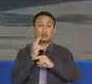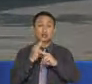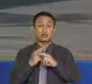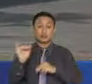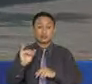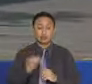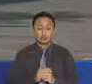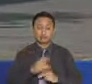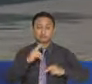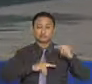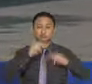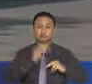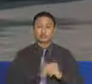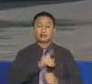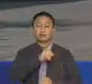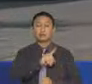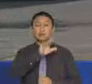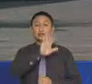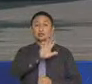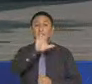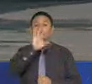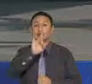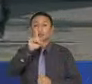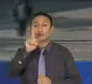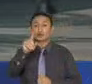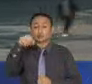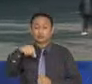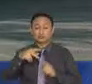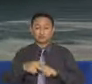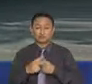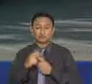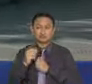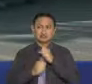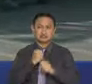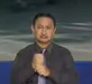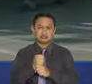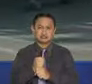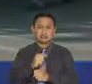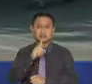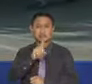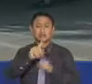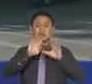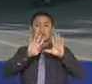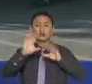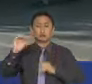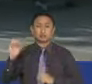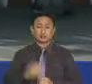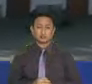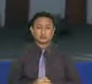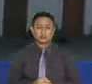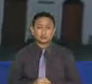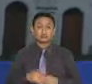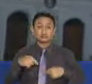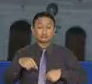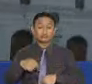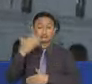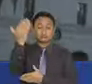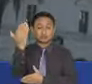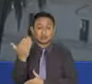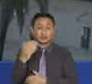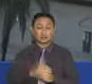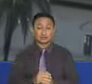inició su construcción en 1581 a inicios del siglo 19 también se colocó la escultura de libertador Antonio